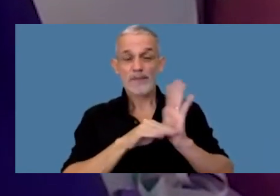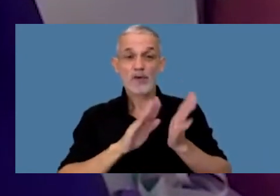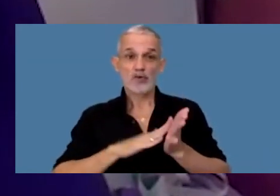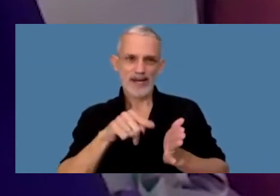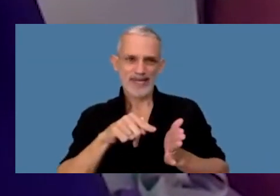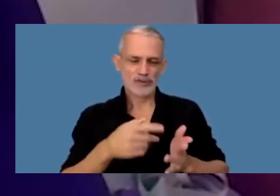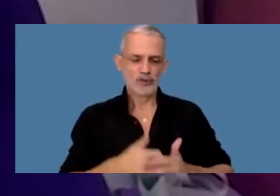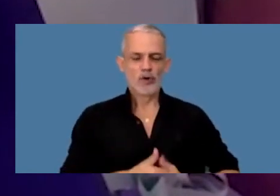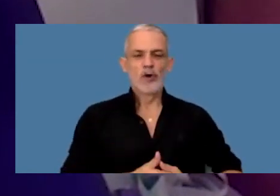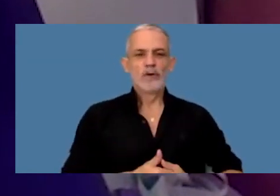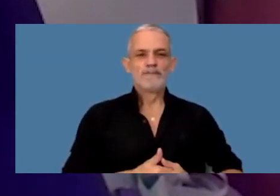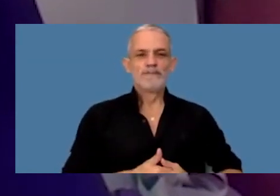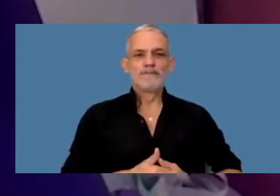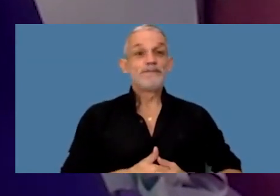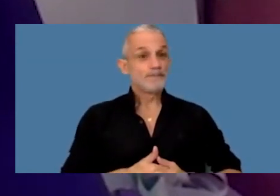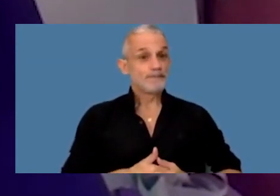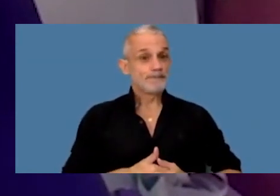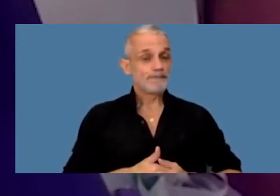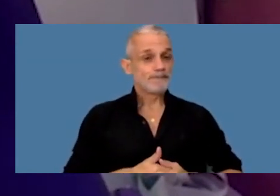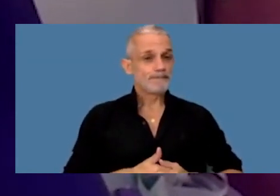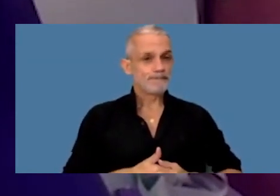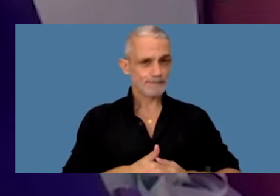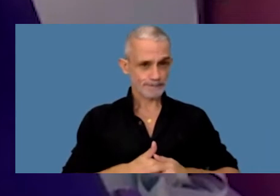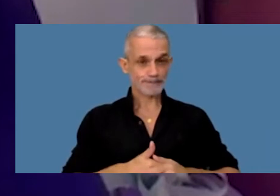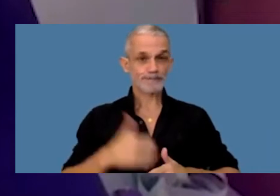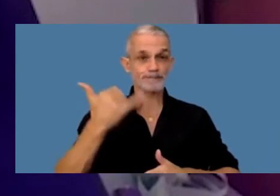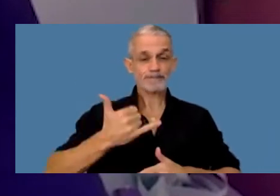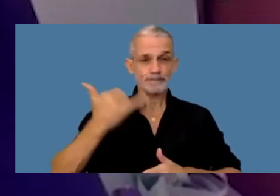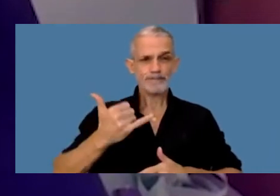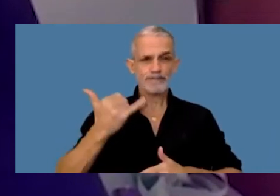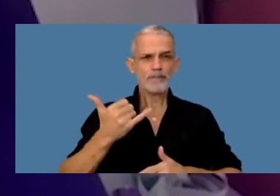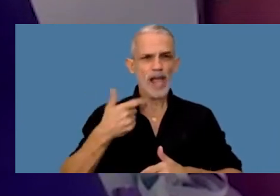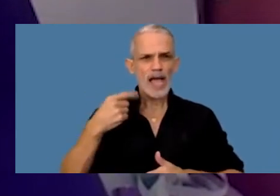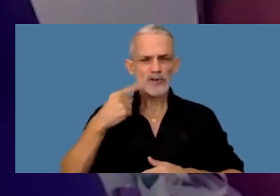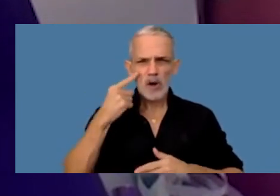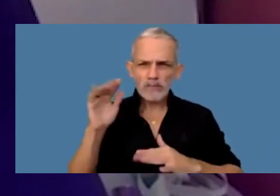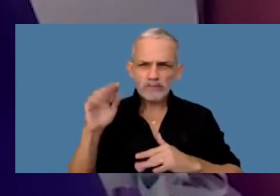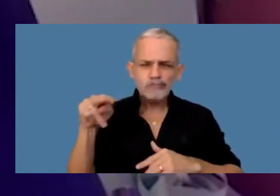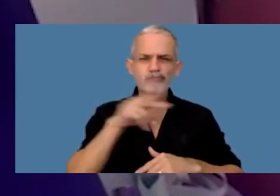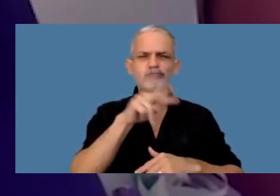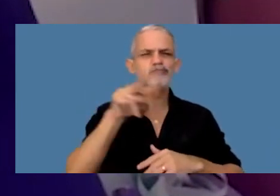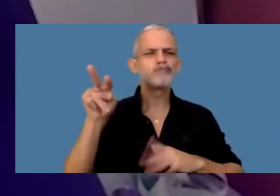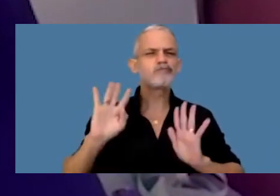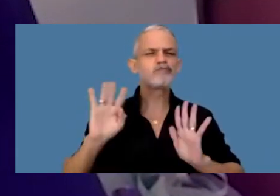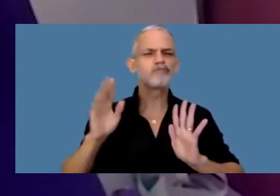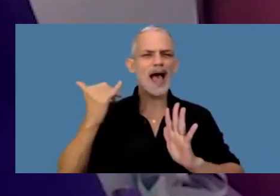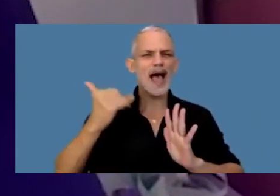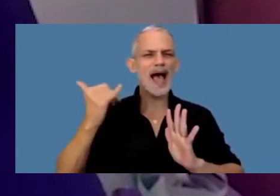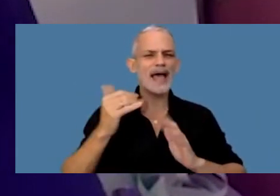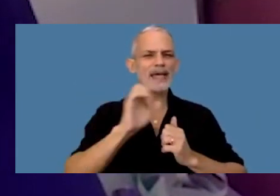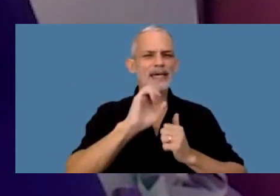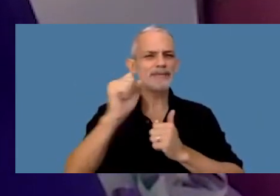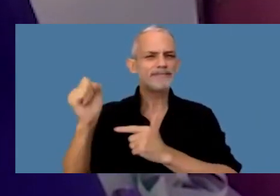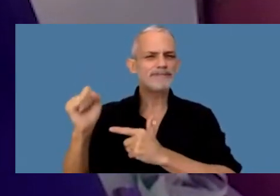hacen son recomendaciones a las instituciones de salud involucradas, como que bueno, para que